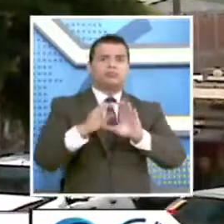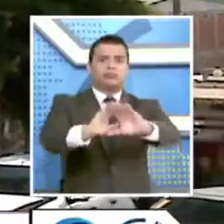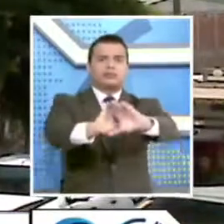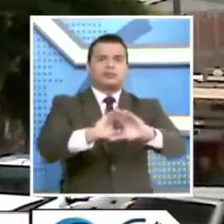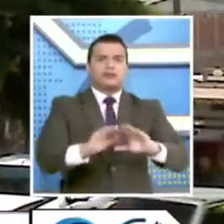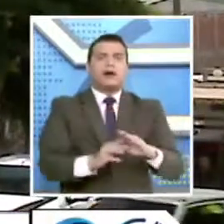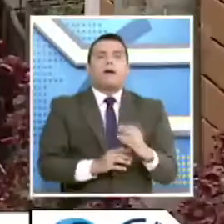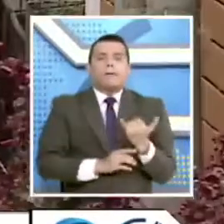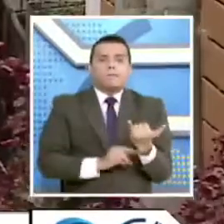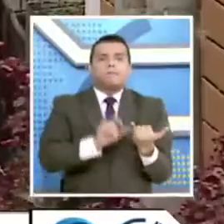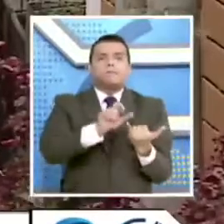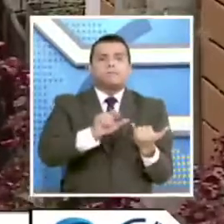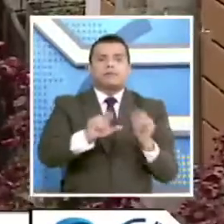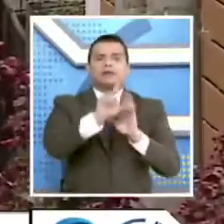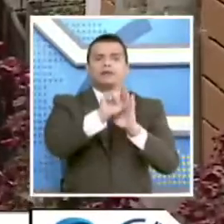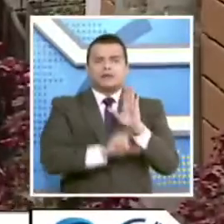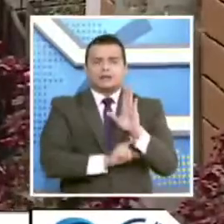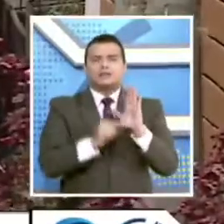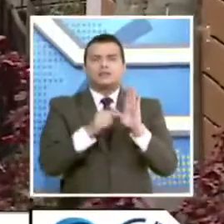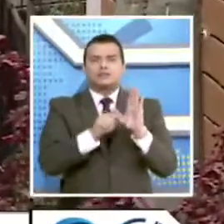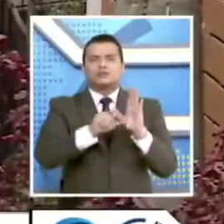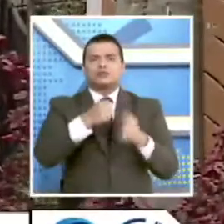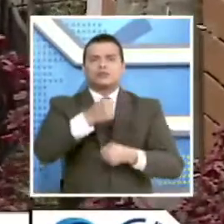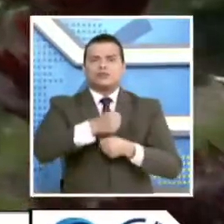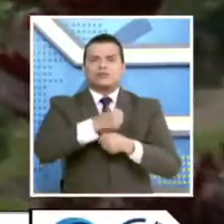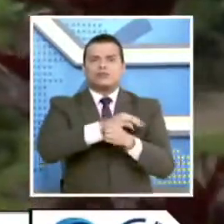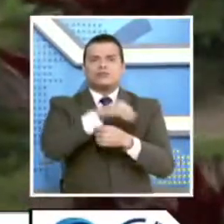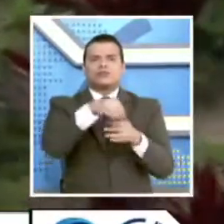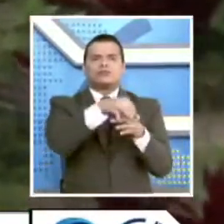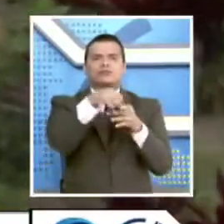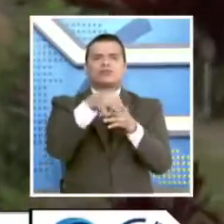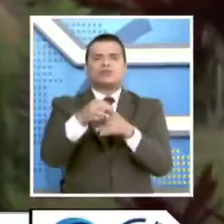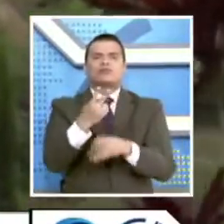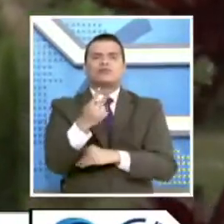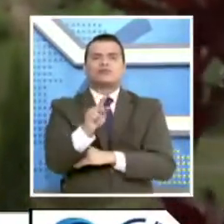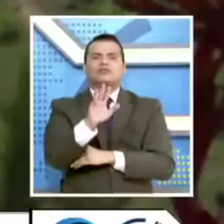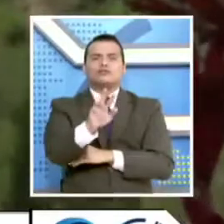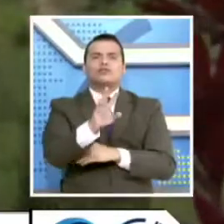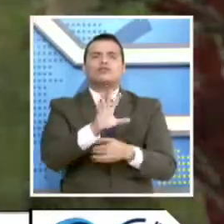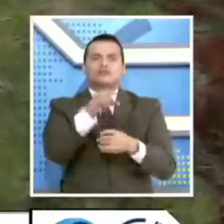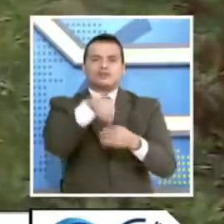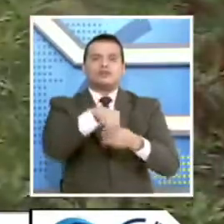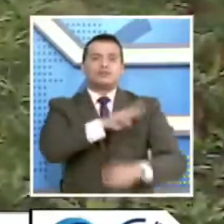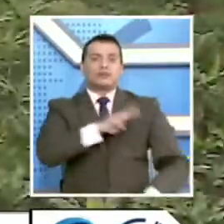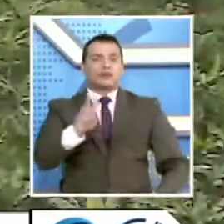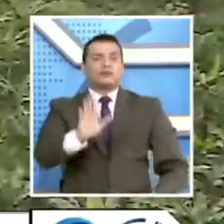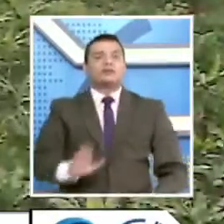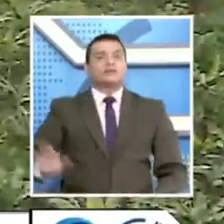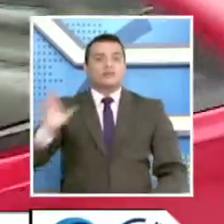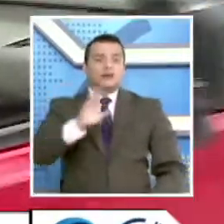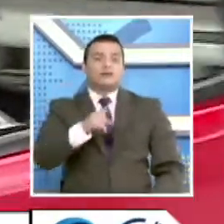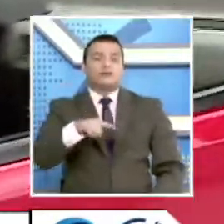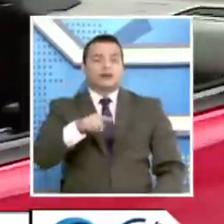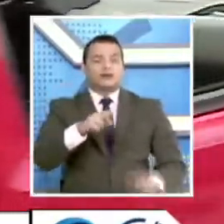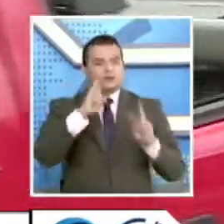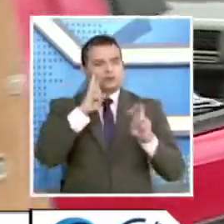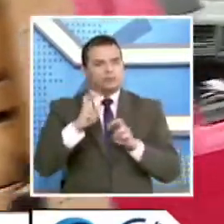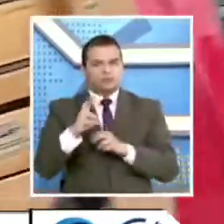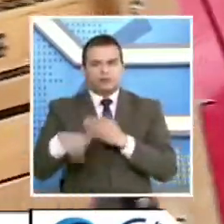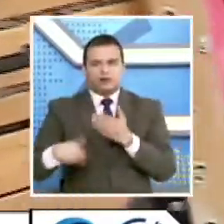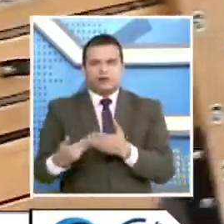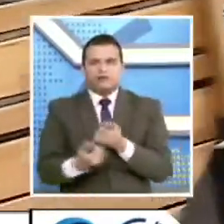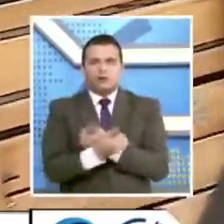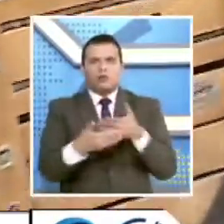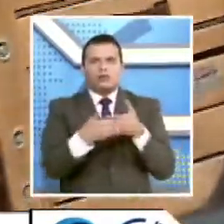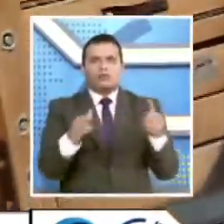también aparecen funcionarios de 12 municipios del Valle del Cauca que se encuentran bajo la lupa de los entes de control, pues hay 23 procesos abiertos que intentan